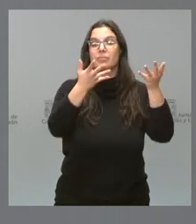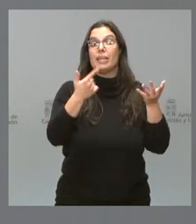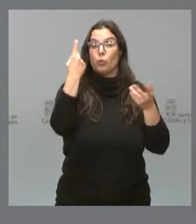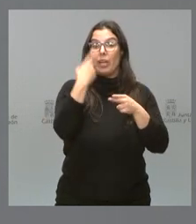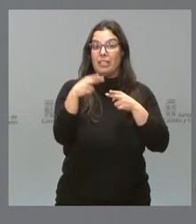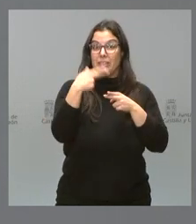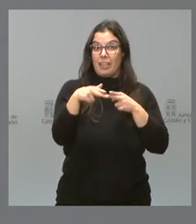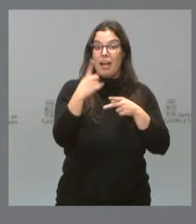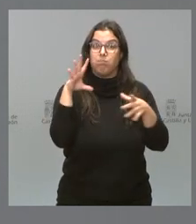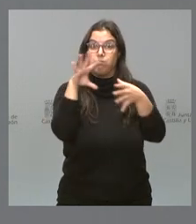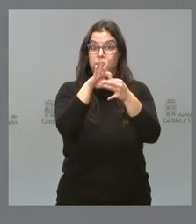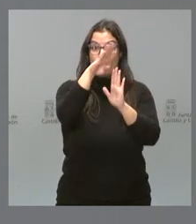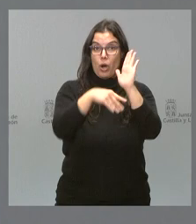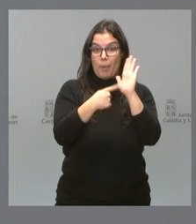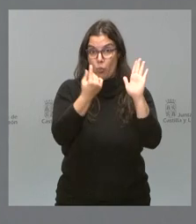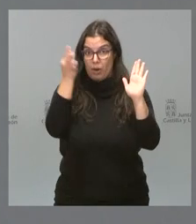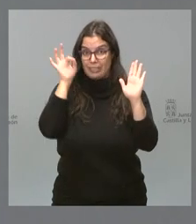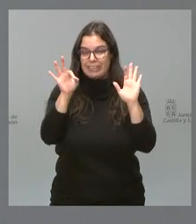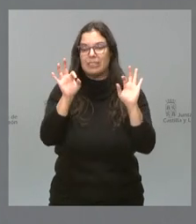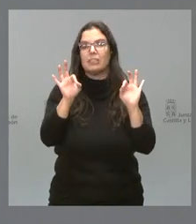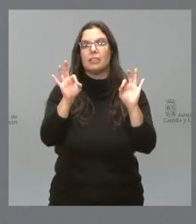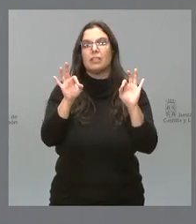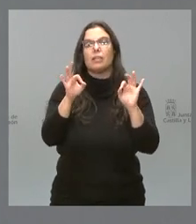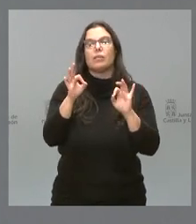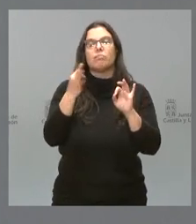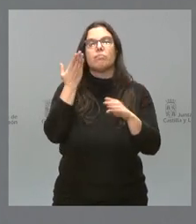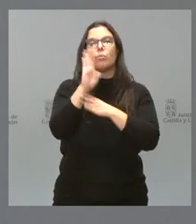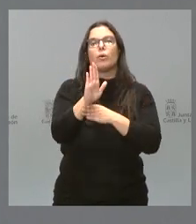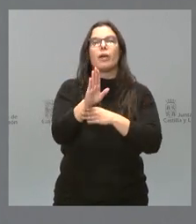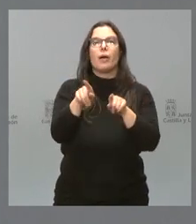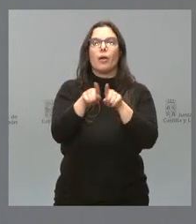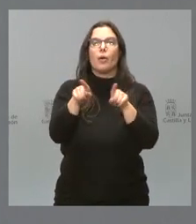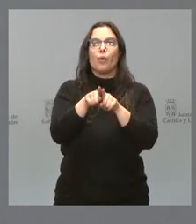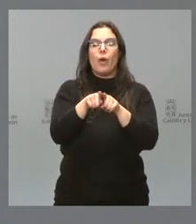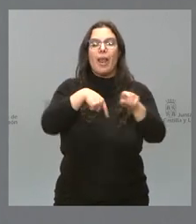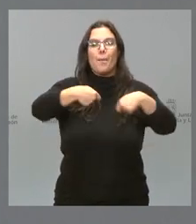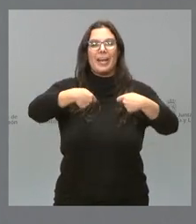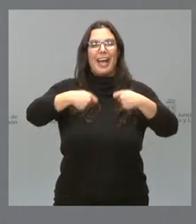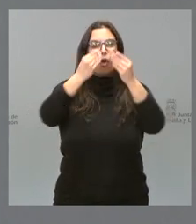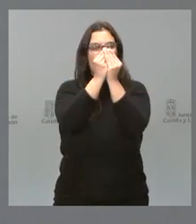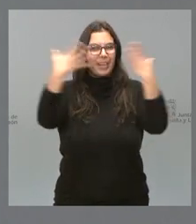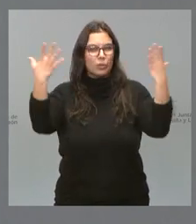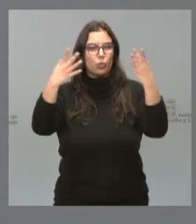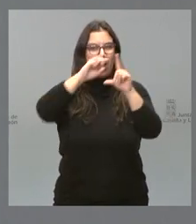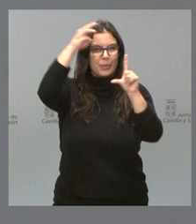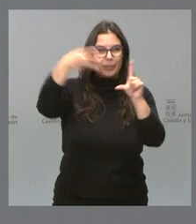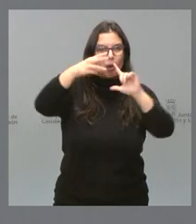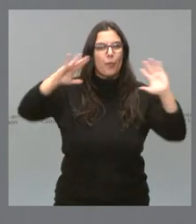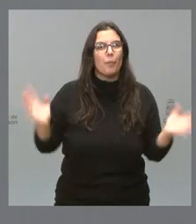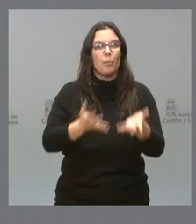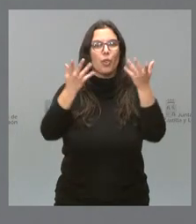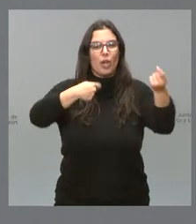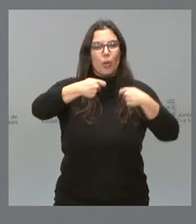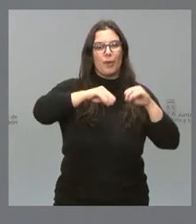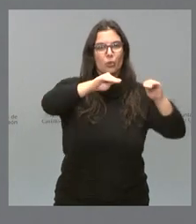vinculadas a este programa territorial de fomento que propone la creación de un zoco virtual que promocione el comercio mediense fomente